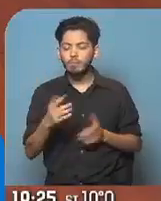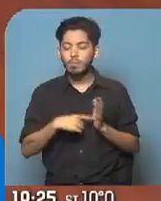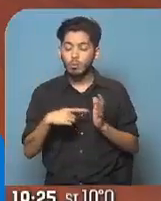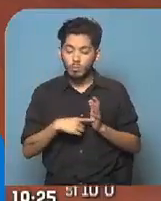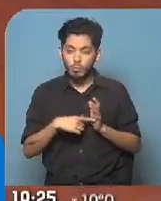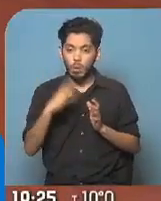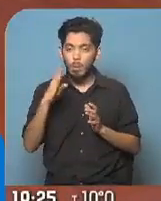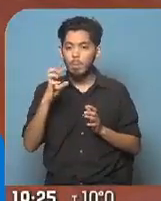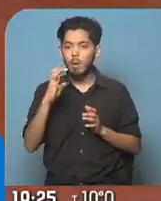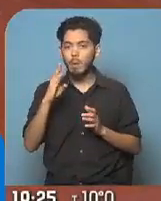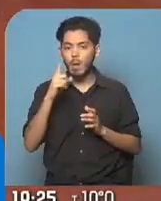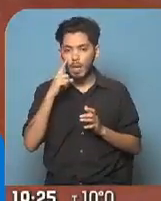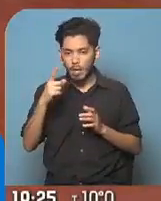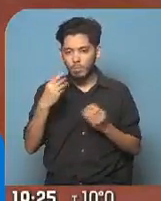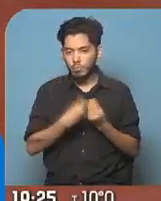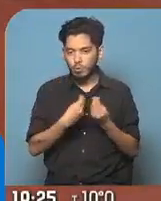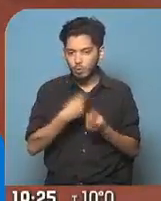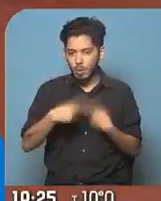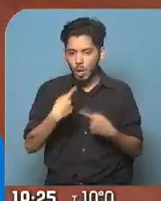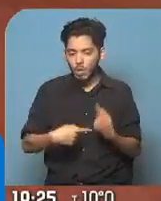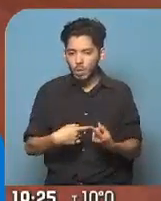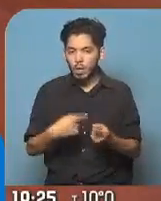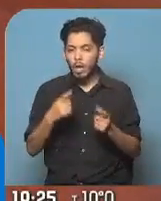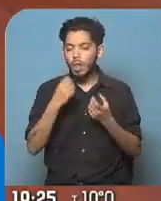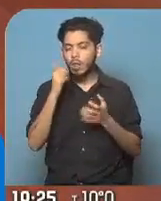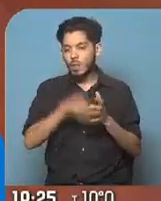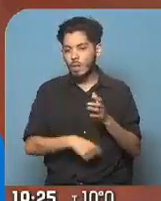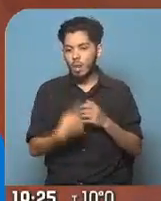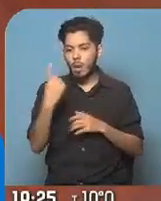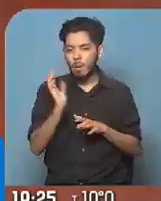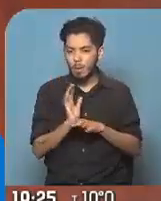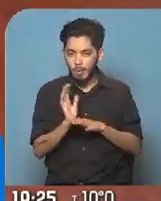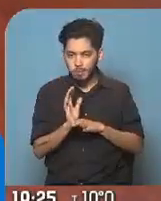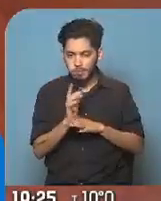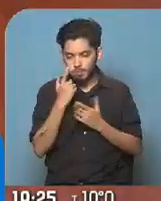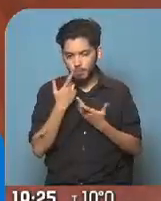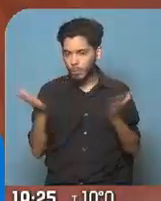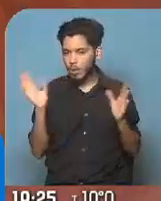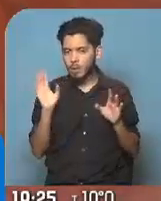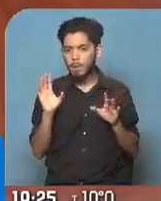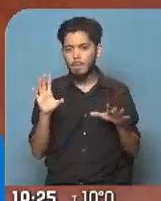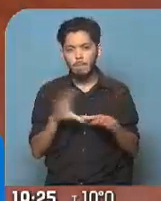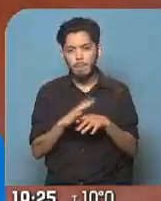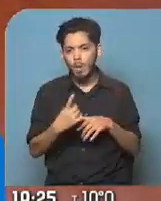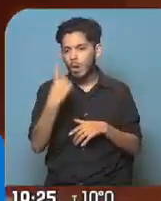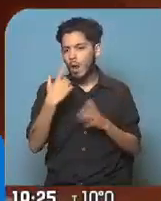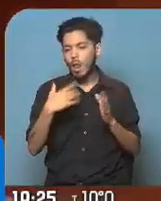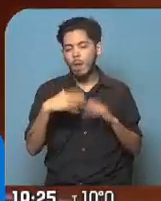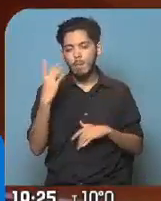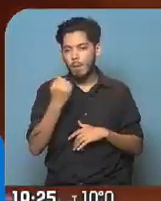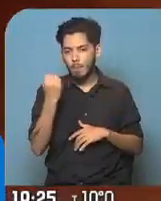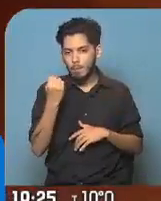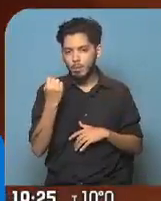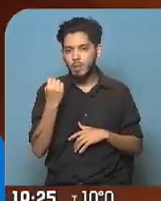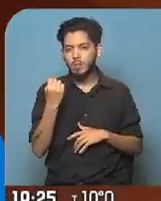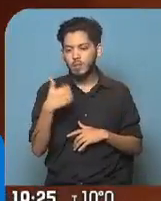con lo cual hay mucho para avanzar este decreto es una primera una primera señal pero me parece que es una de las primeras medidas de una serie de